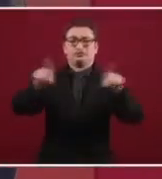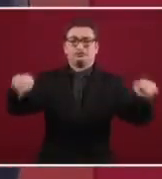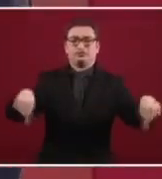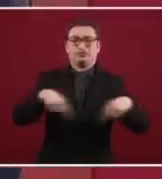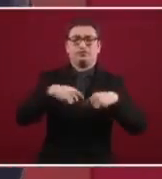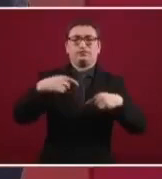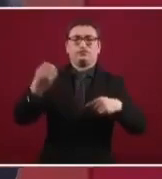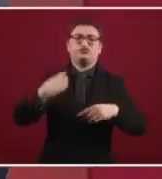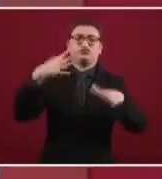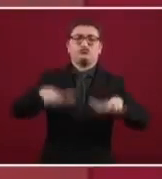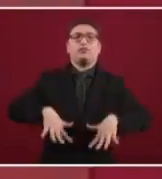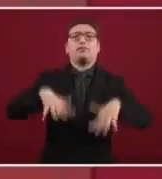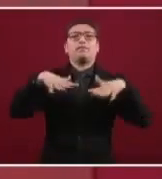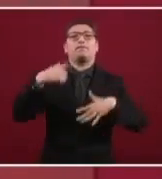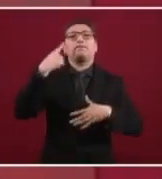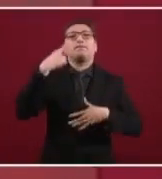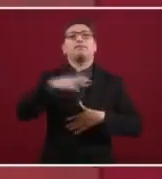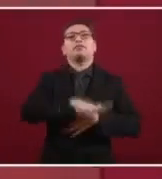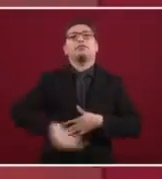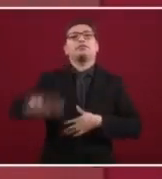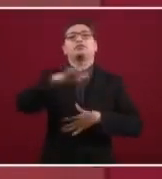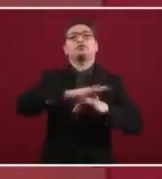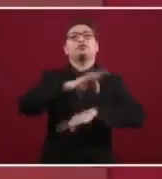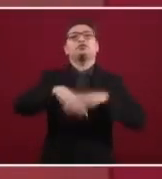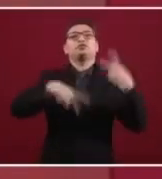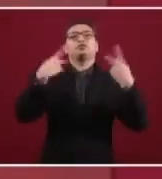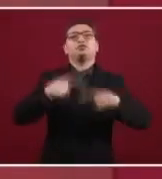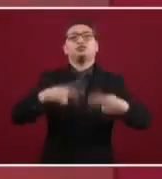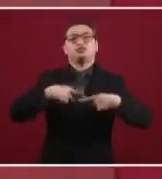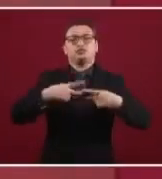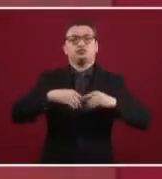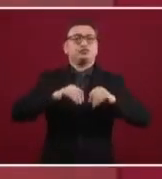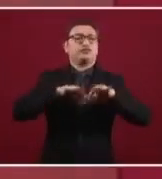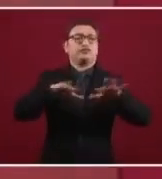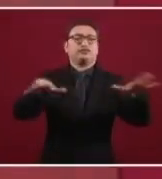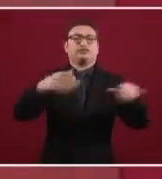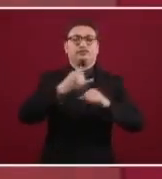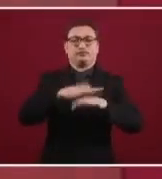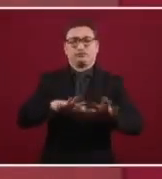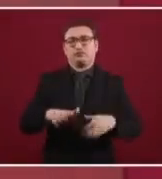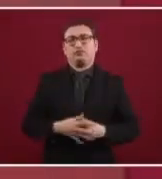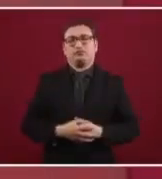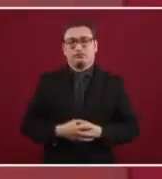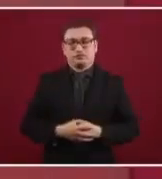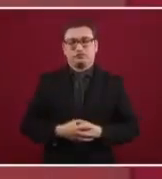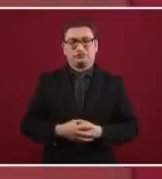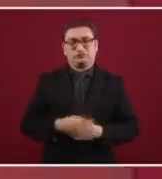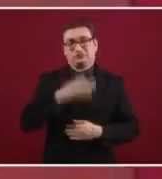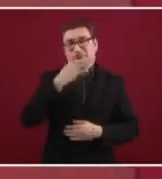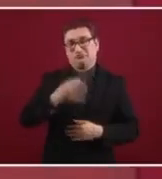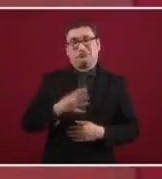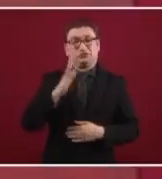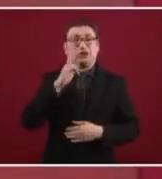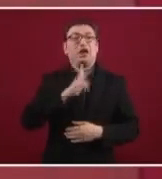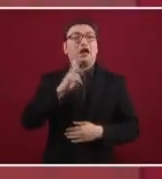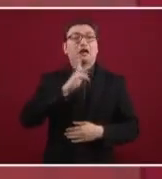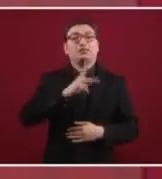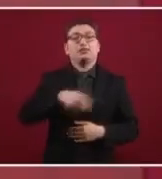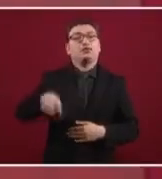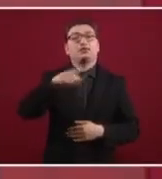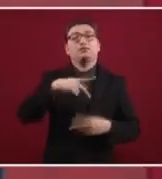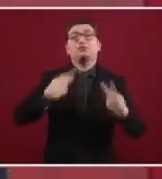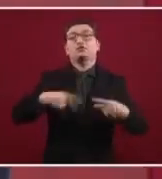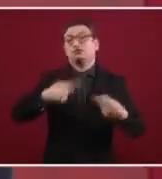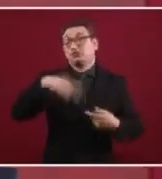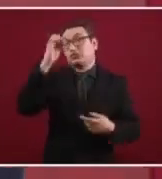para informarle a todos los mexicanos. Ahí lo dejo de tarea para ver qué opina la